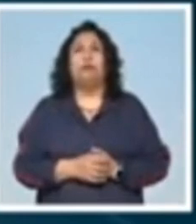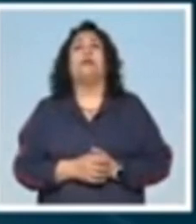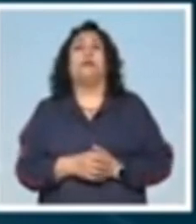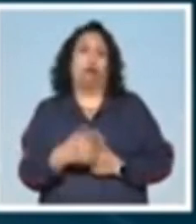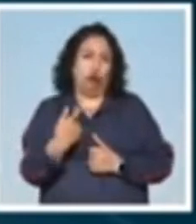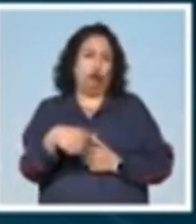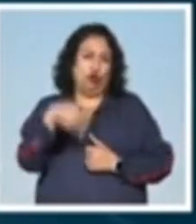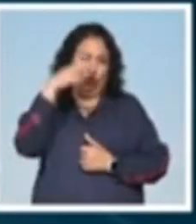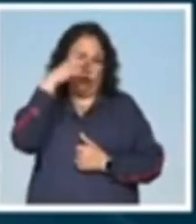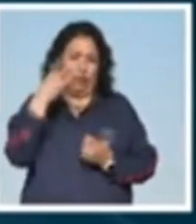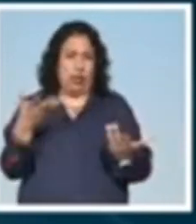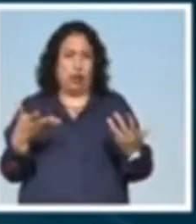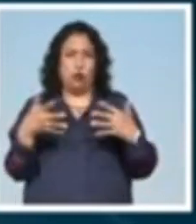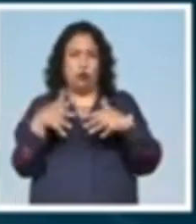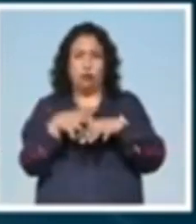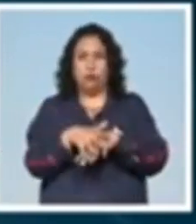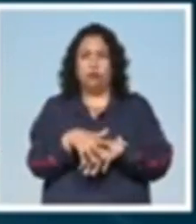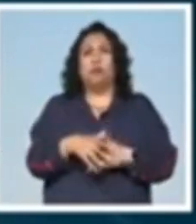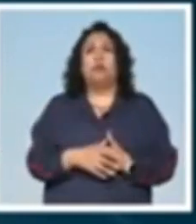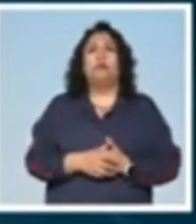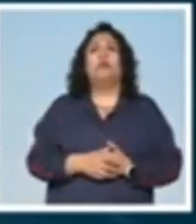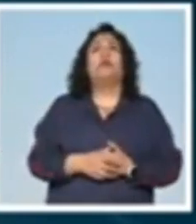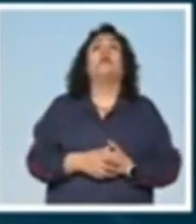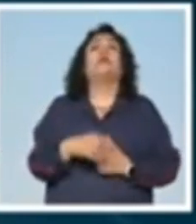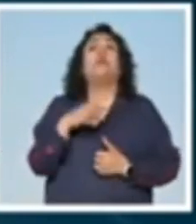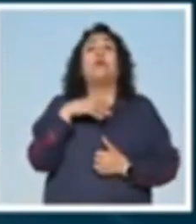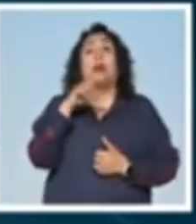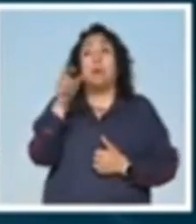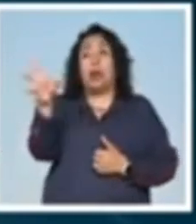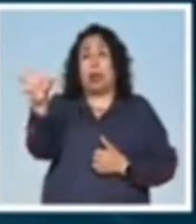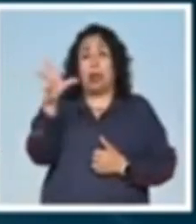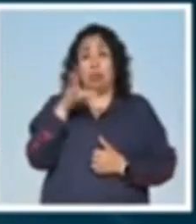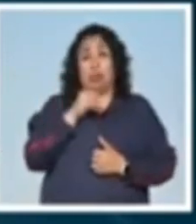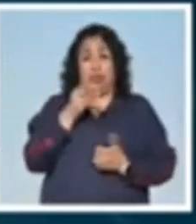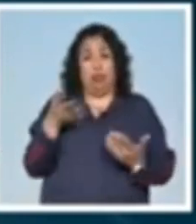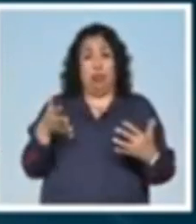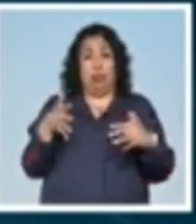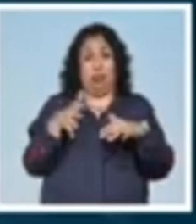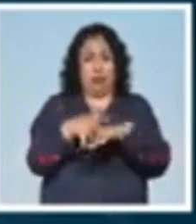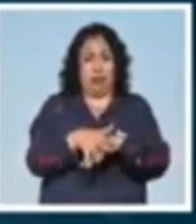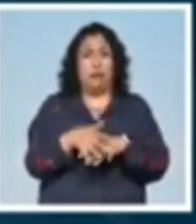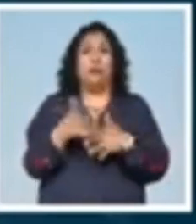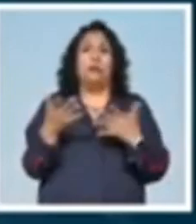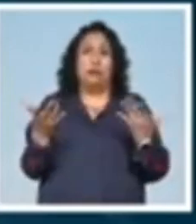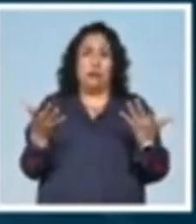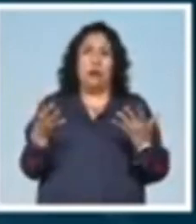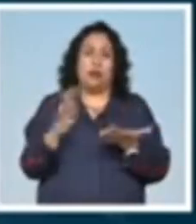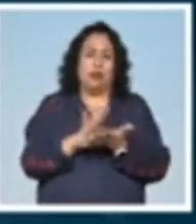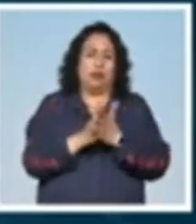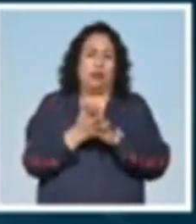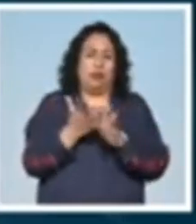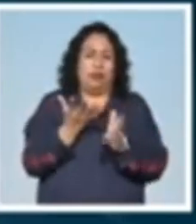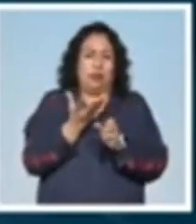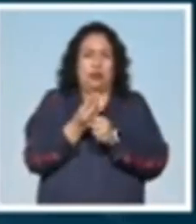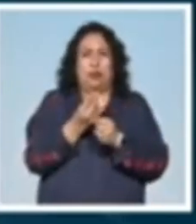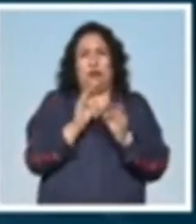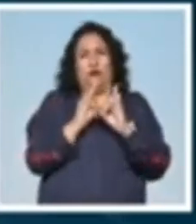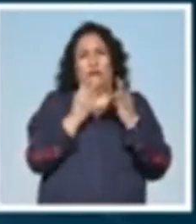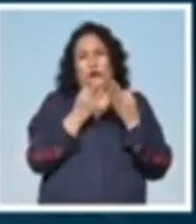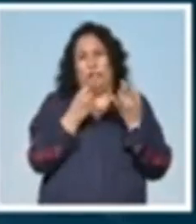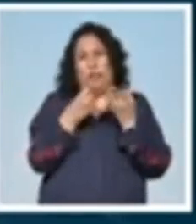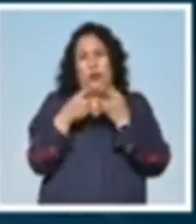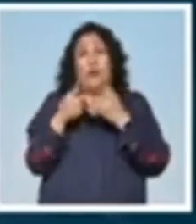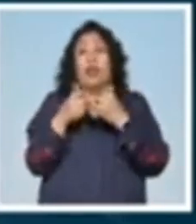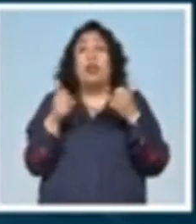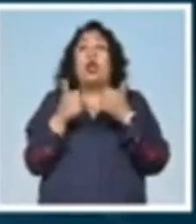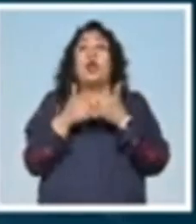de México, de las músicas populares que hemos adoptado, ¿no? Y que hemos adaptado también de muchas maneras, ¿sí? Con